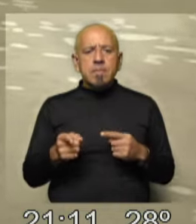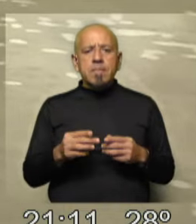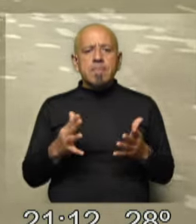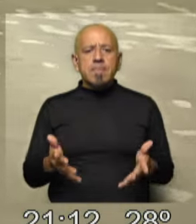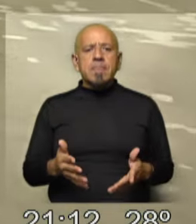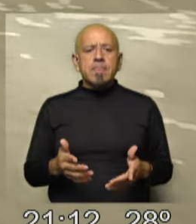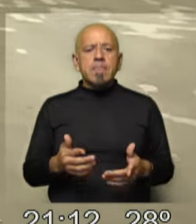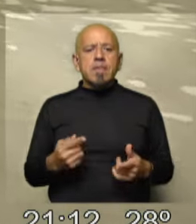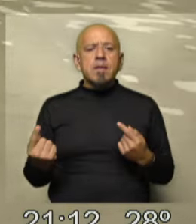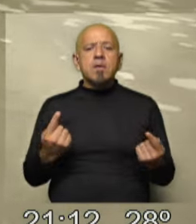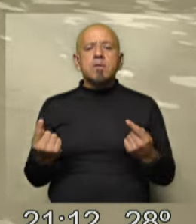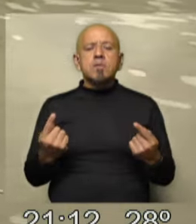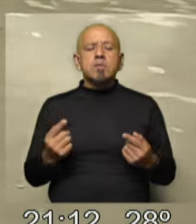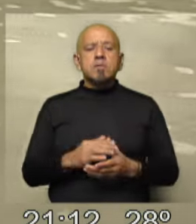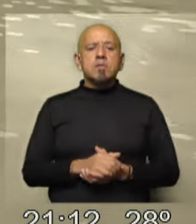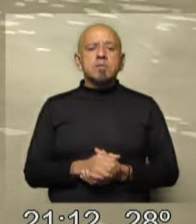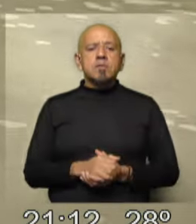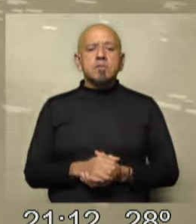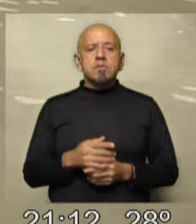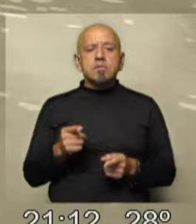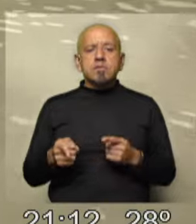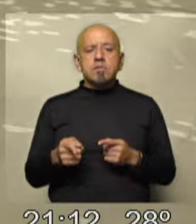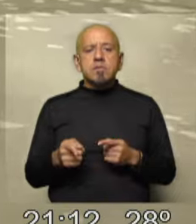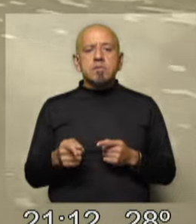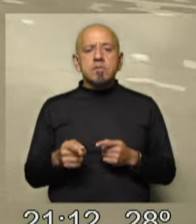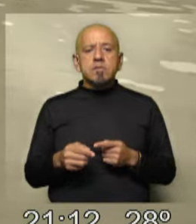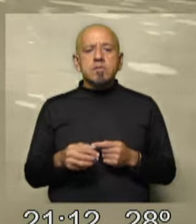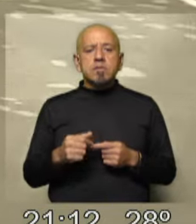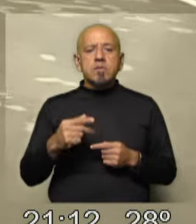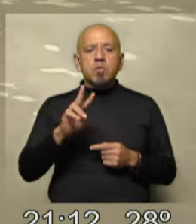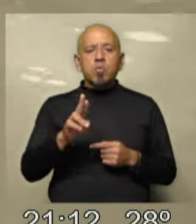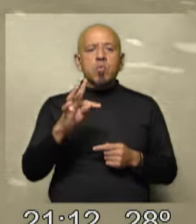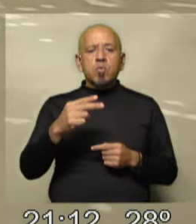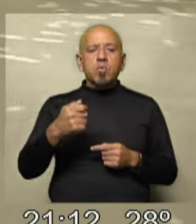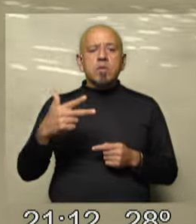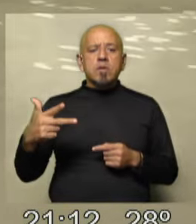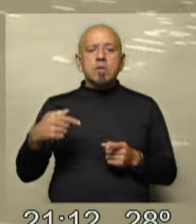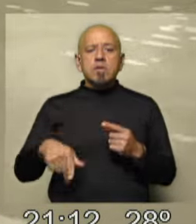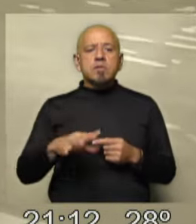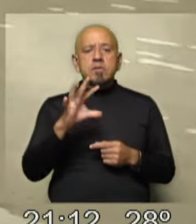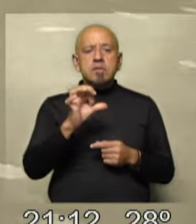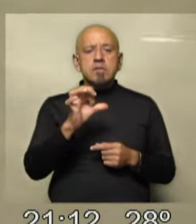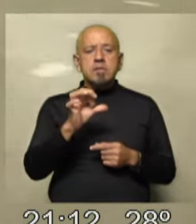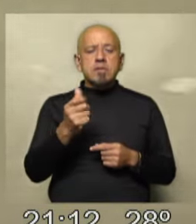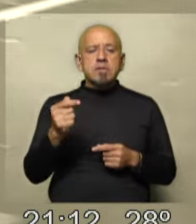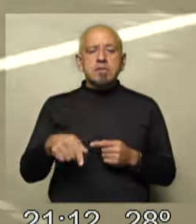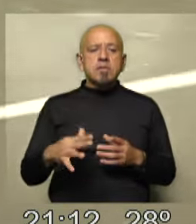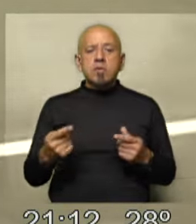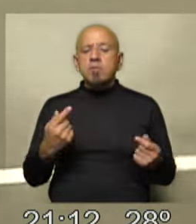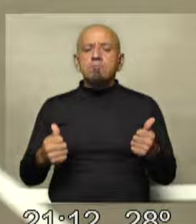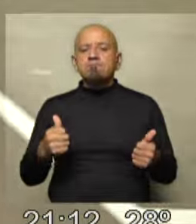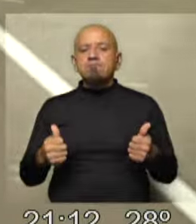son los equipos que están que están compitiendo hoy están jugando Uta jaz y los San Antonio spurs cómo viene la cosa